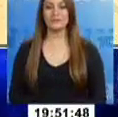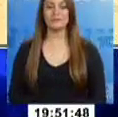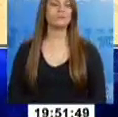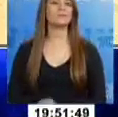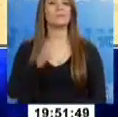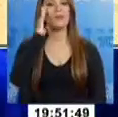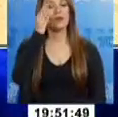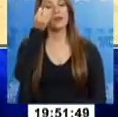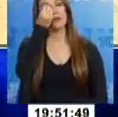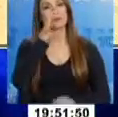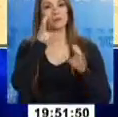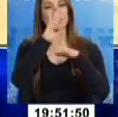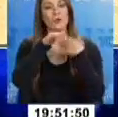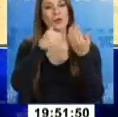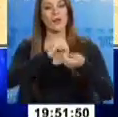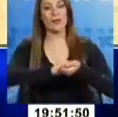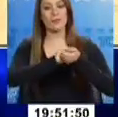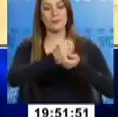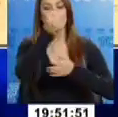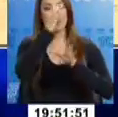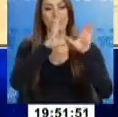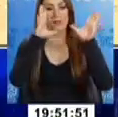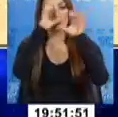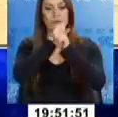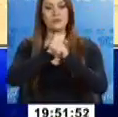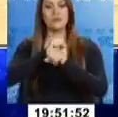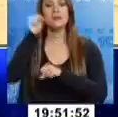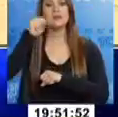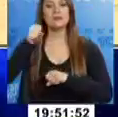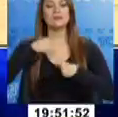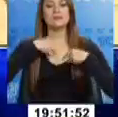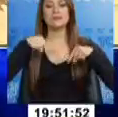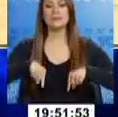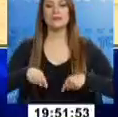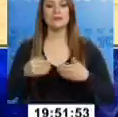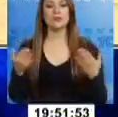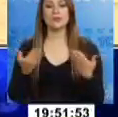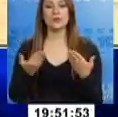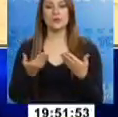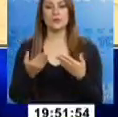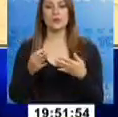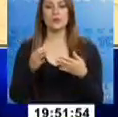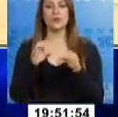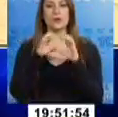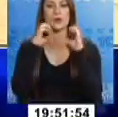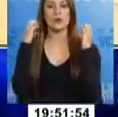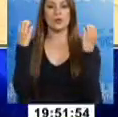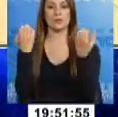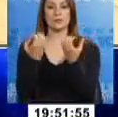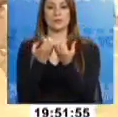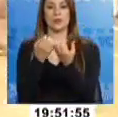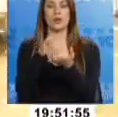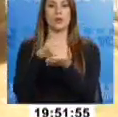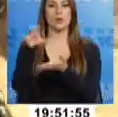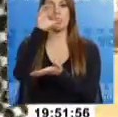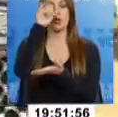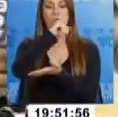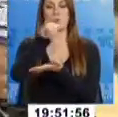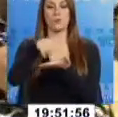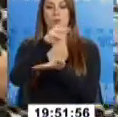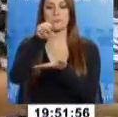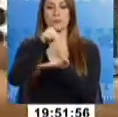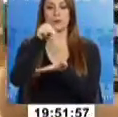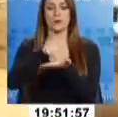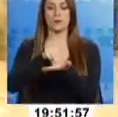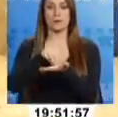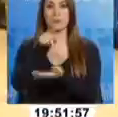Carlos Luis, amigos televidentes, buenas noches. Pues sí, yo me encuentro aquí en el Coliseo del Colegio Juan Montalvo. Como